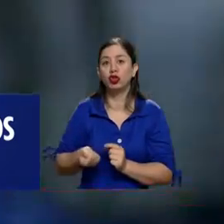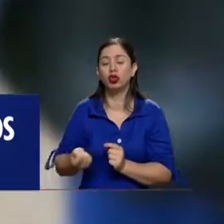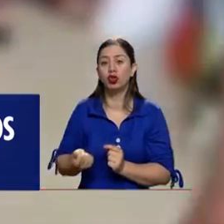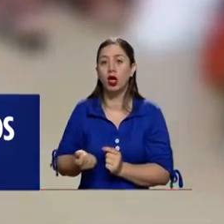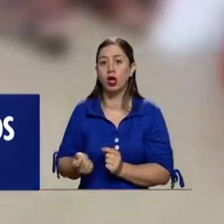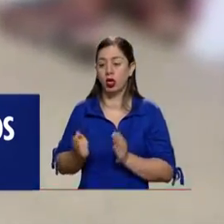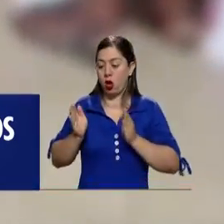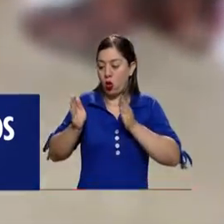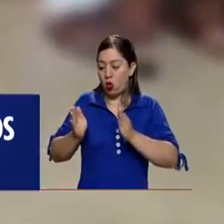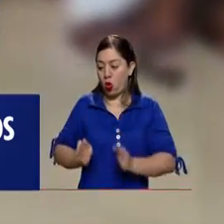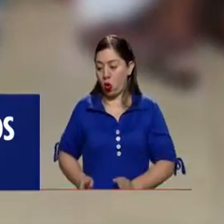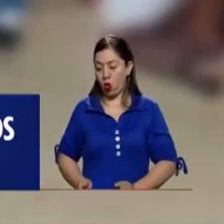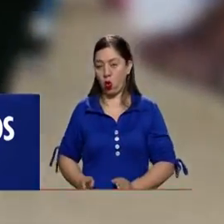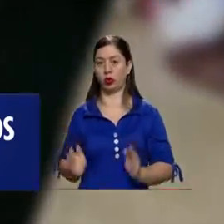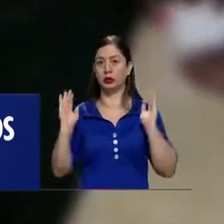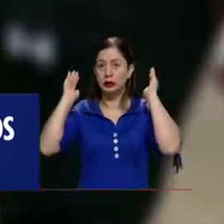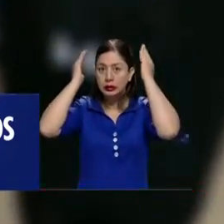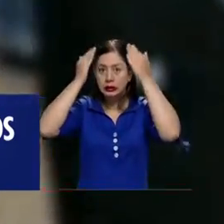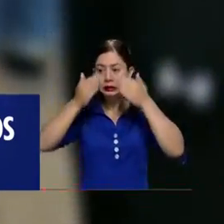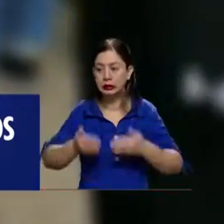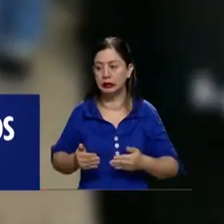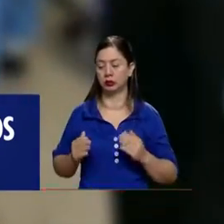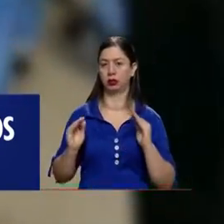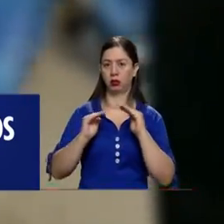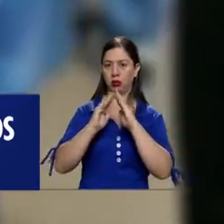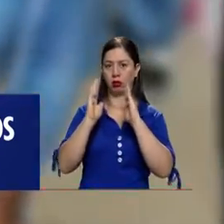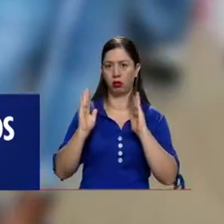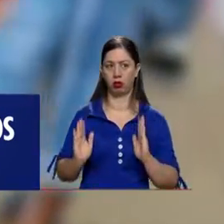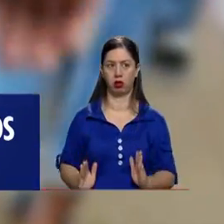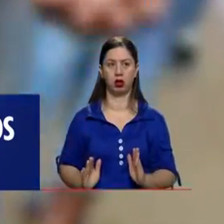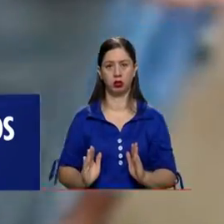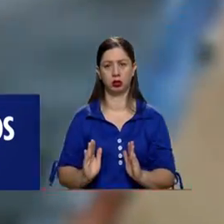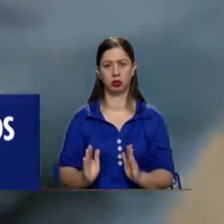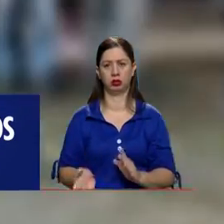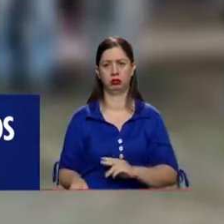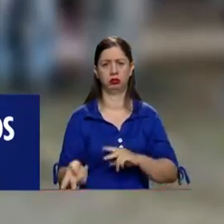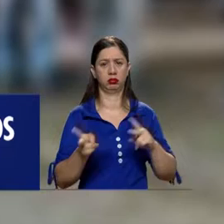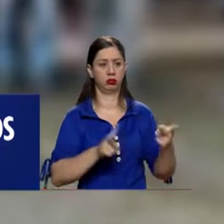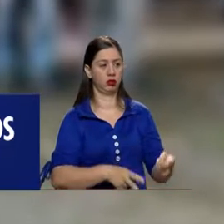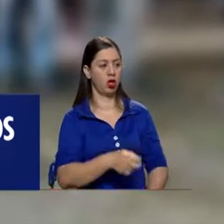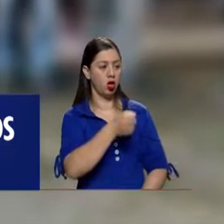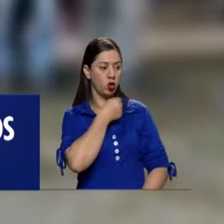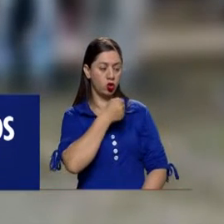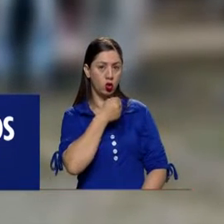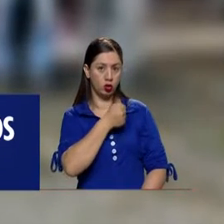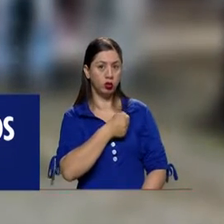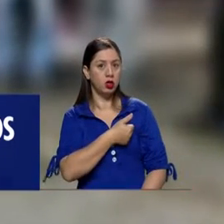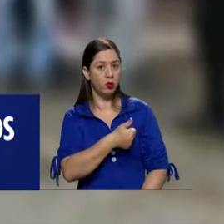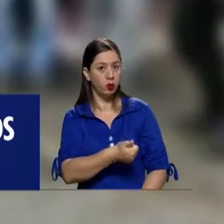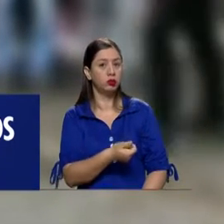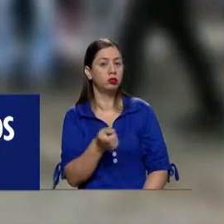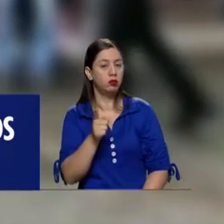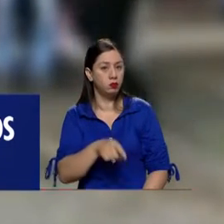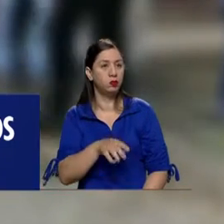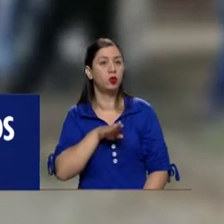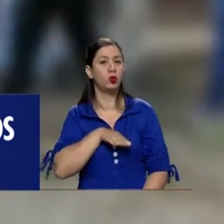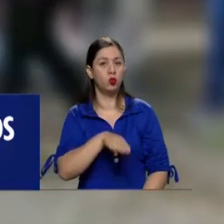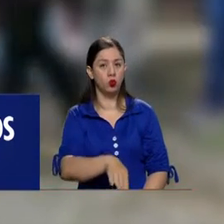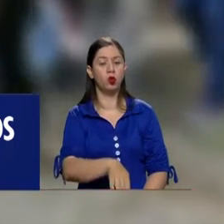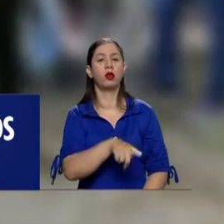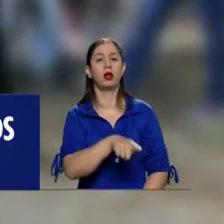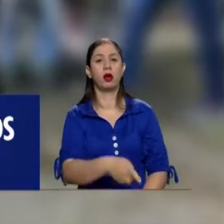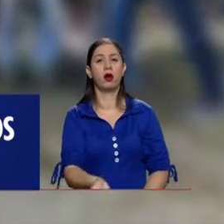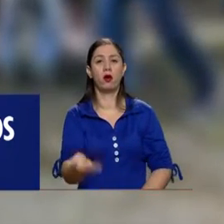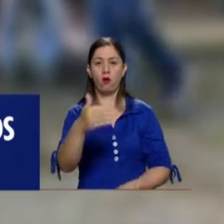varios habitantes del sector a esconderse en sus casas. Esto contrasta con una buena noticia que también se registró en el distrito y es